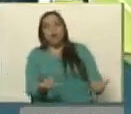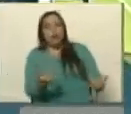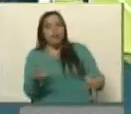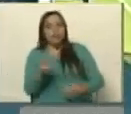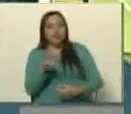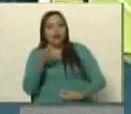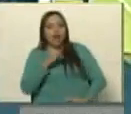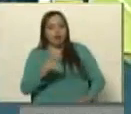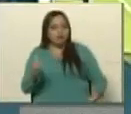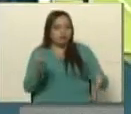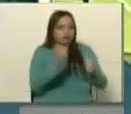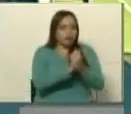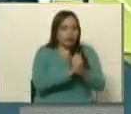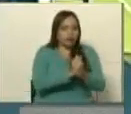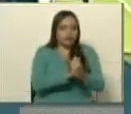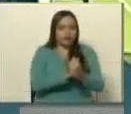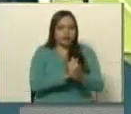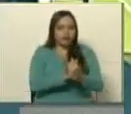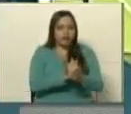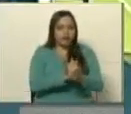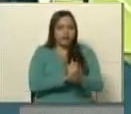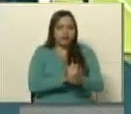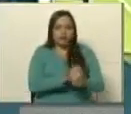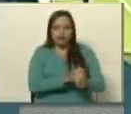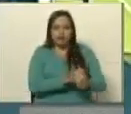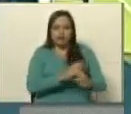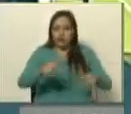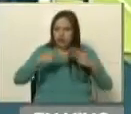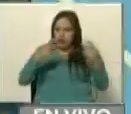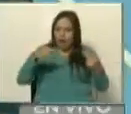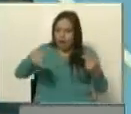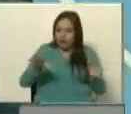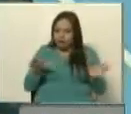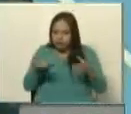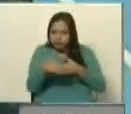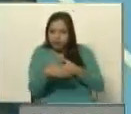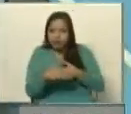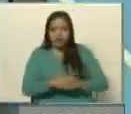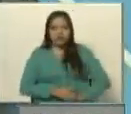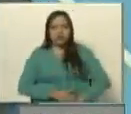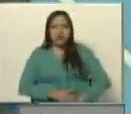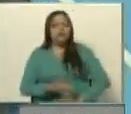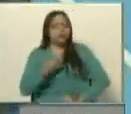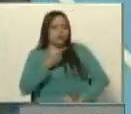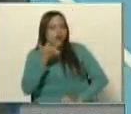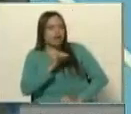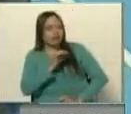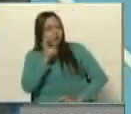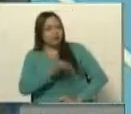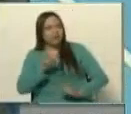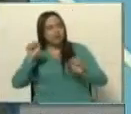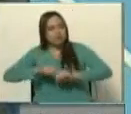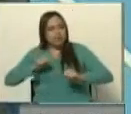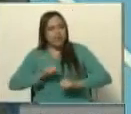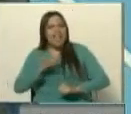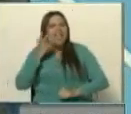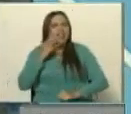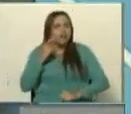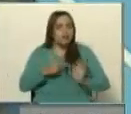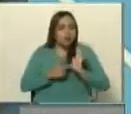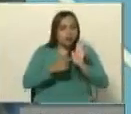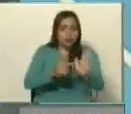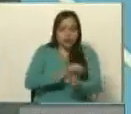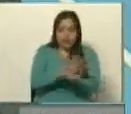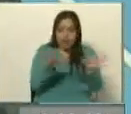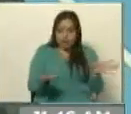logrado, quiero decir, vencer este cerco? Mira, yo estoy convencido que sí, y un ejemplo contundente de